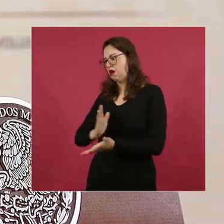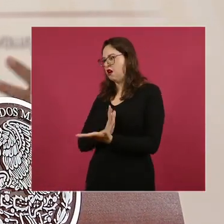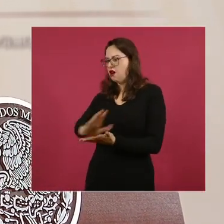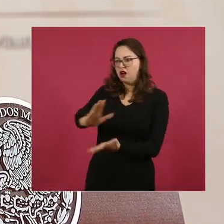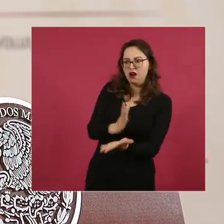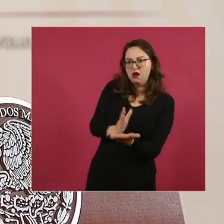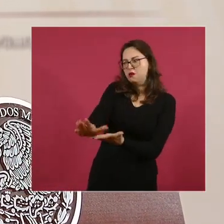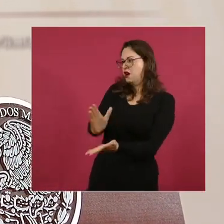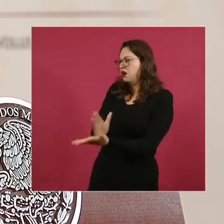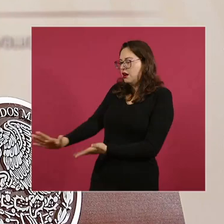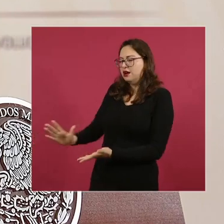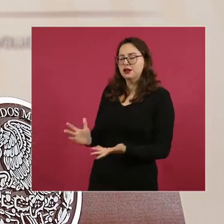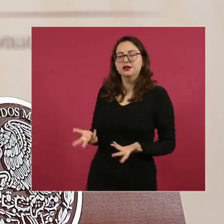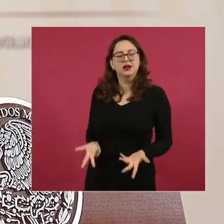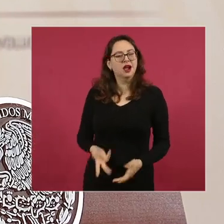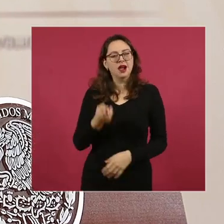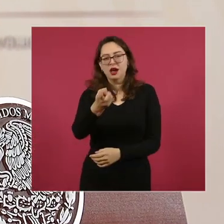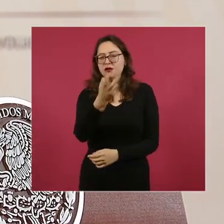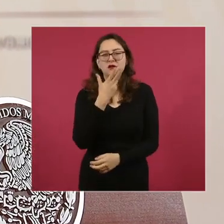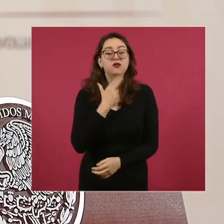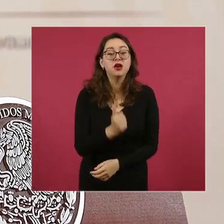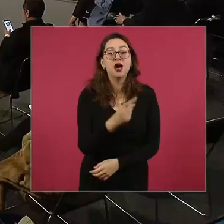evitar que la gente salga de sus pueblos.